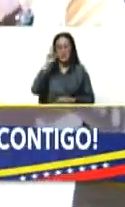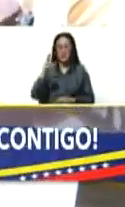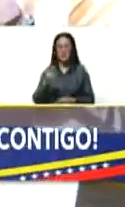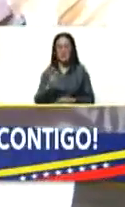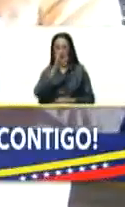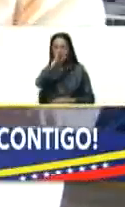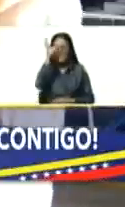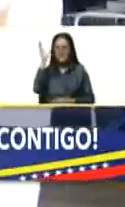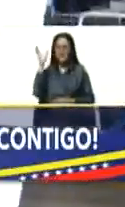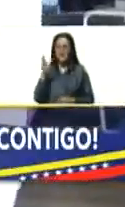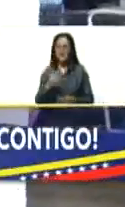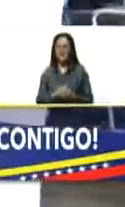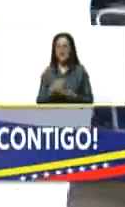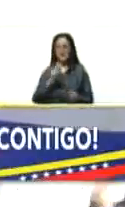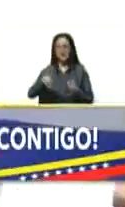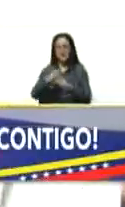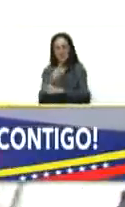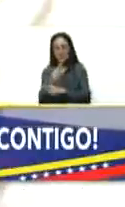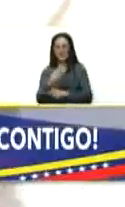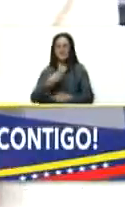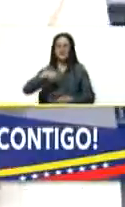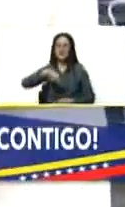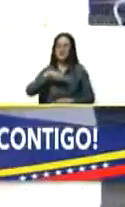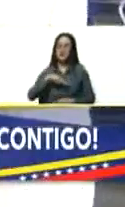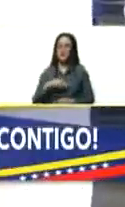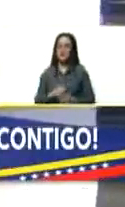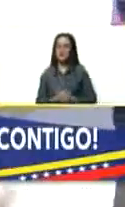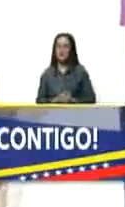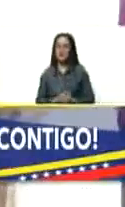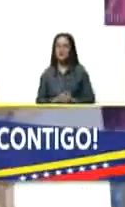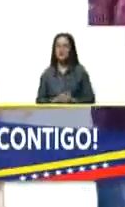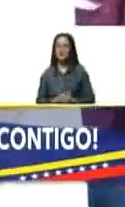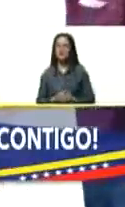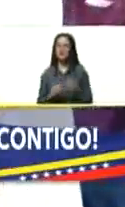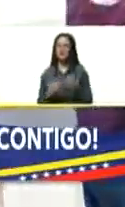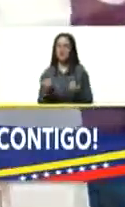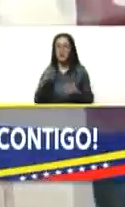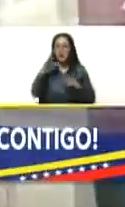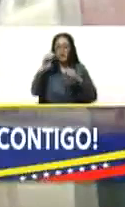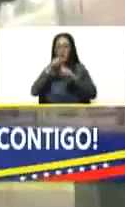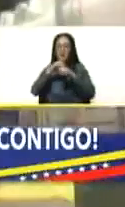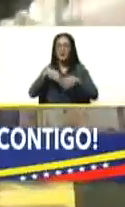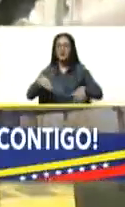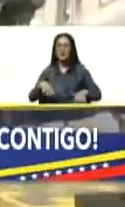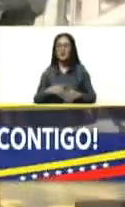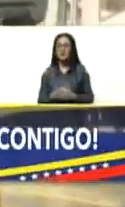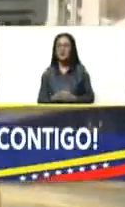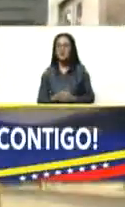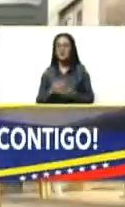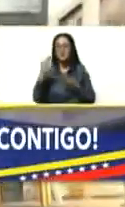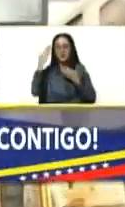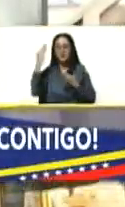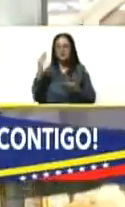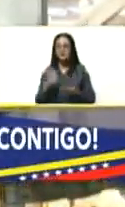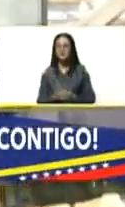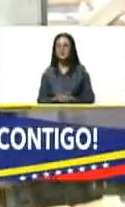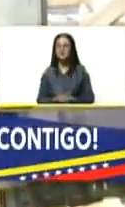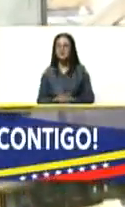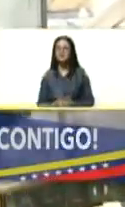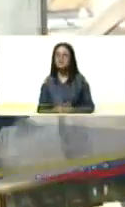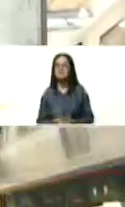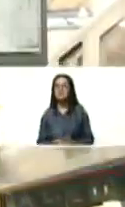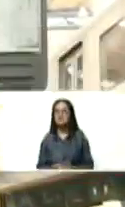sea serio, compadre. Bueno, Zavala, para adelante, pues, que Dios me lo bendiga. Sí, Cilia, mi saludo, sí, Cilia.